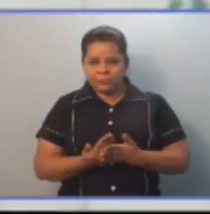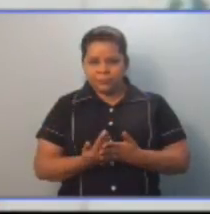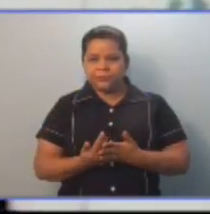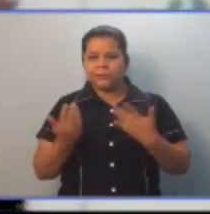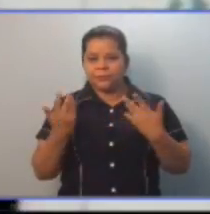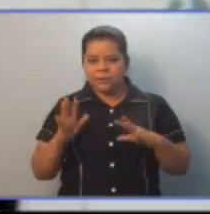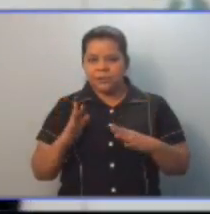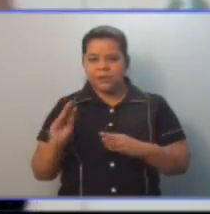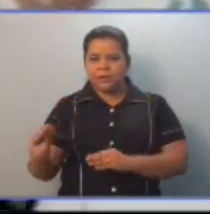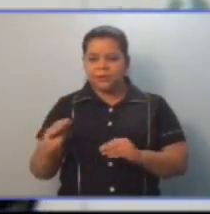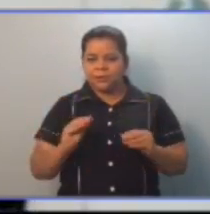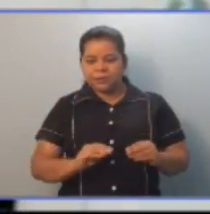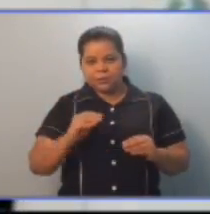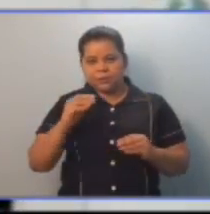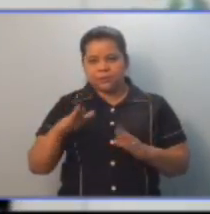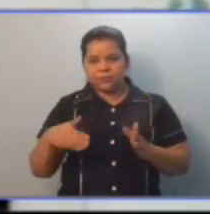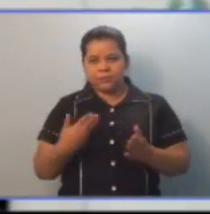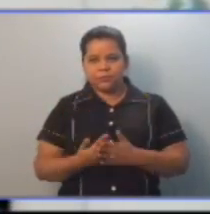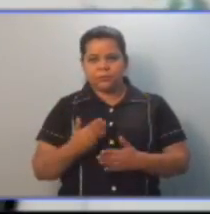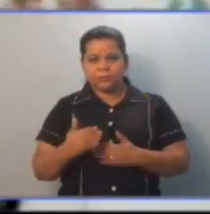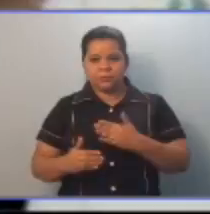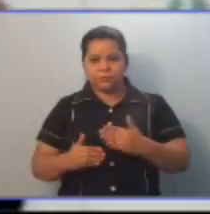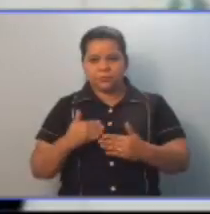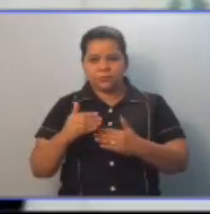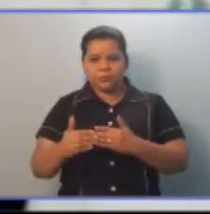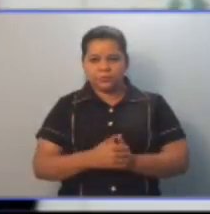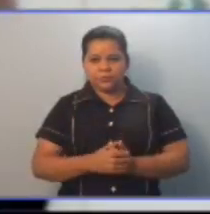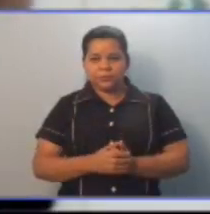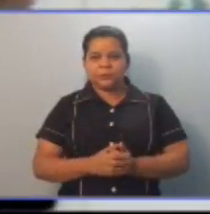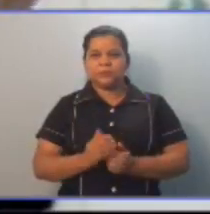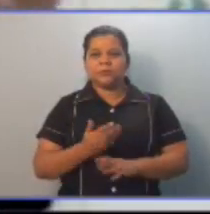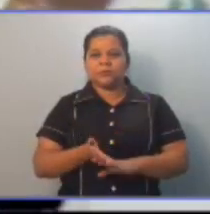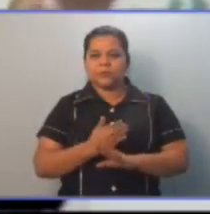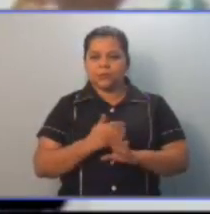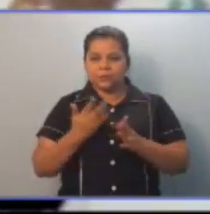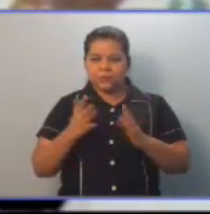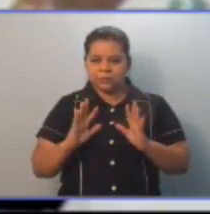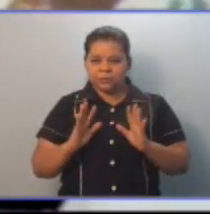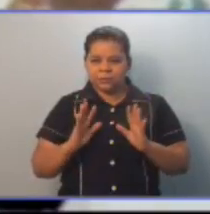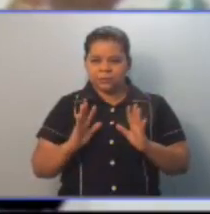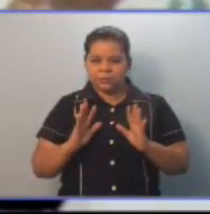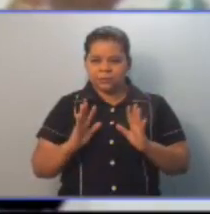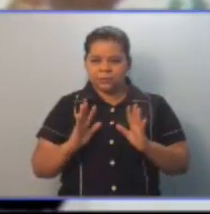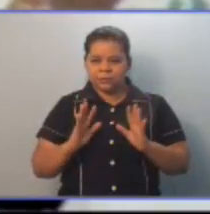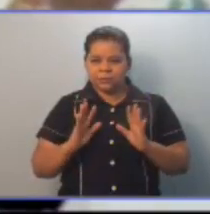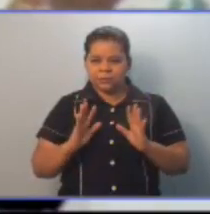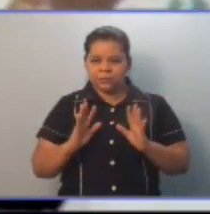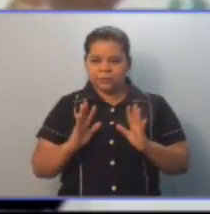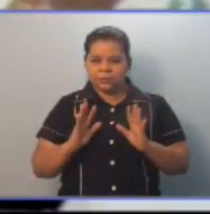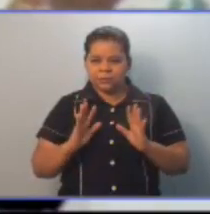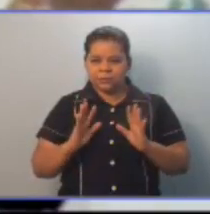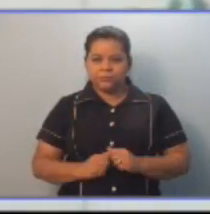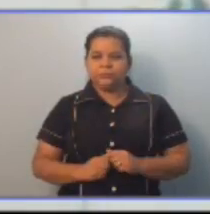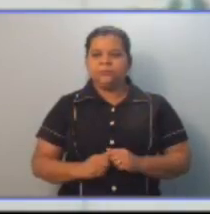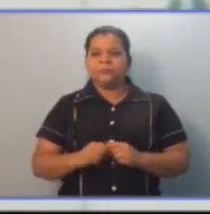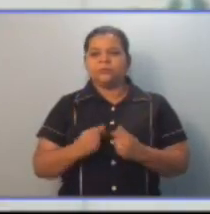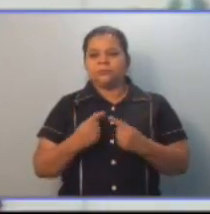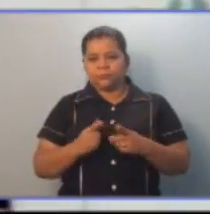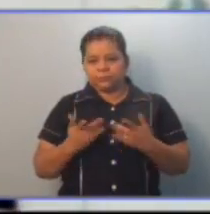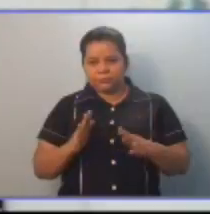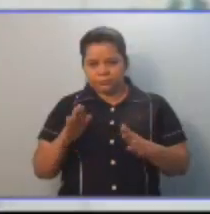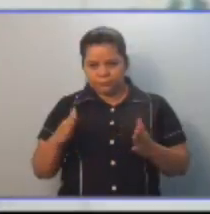a aplicaciones análogas del procesal civil, que también está inspirado en otro tipo de conflictos, para resolver otro tipo de conflictos,